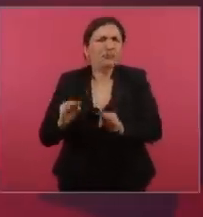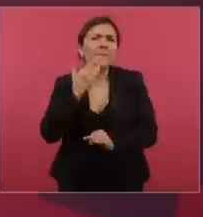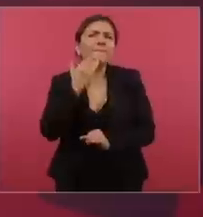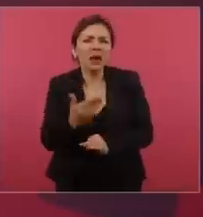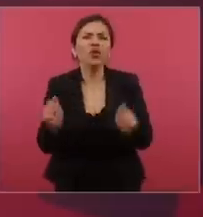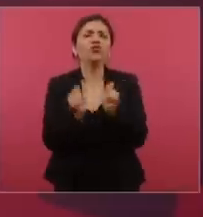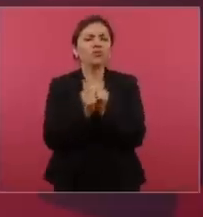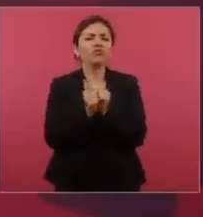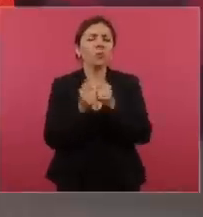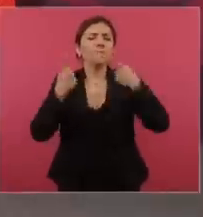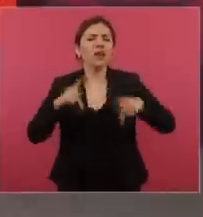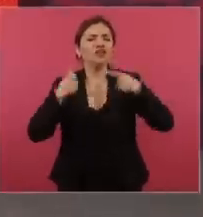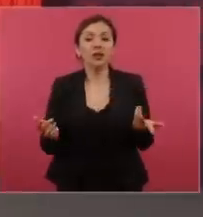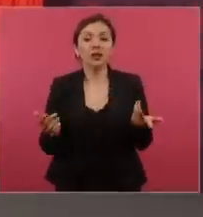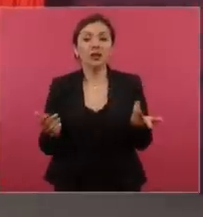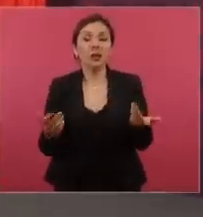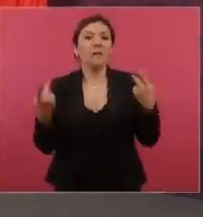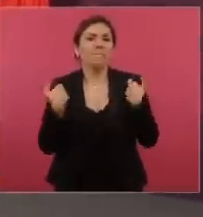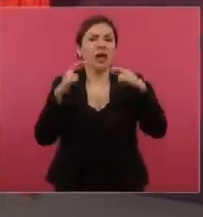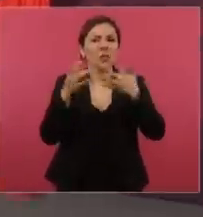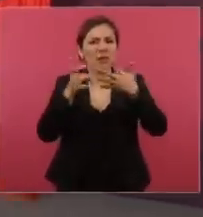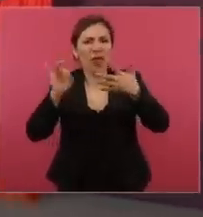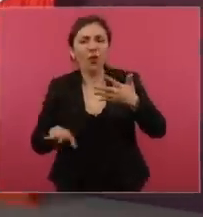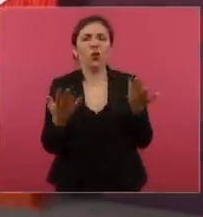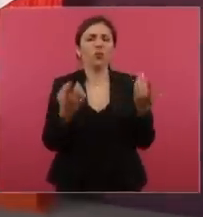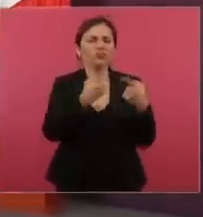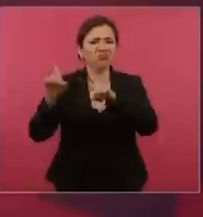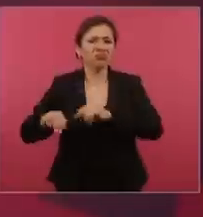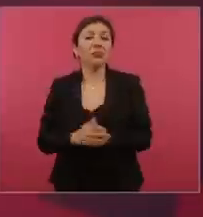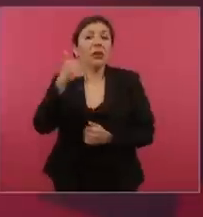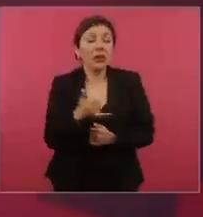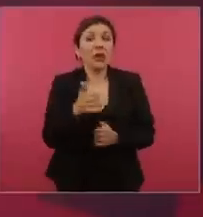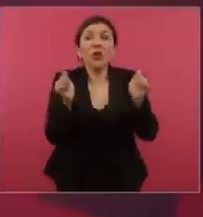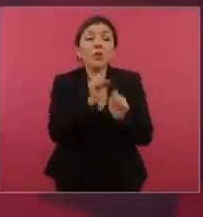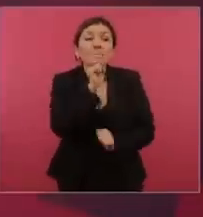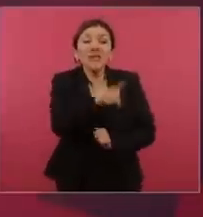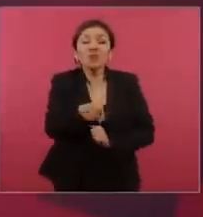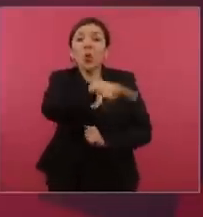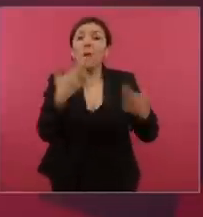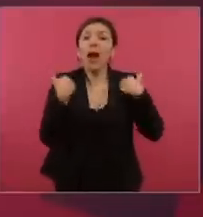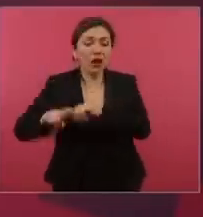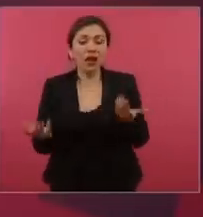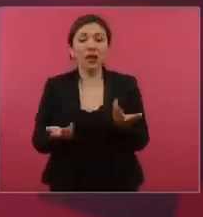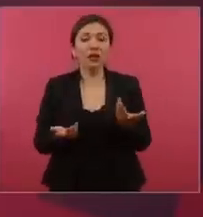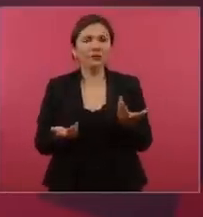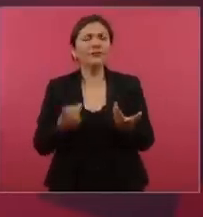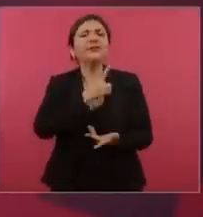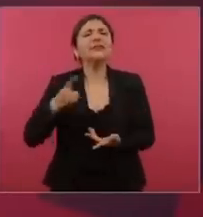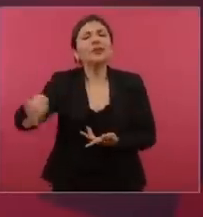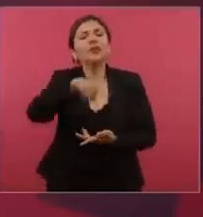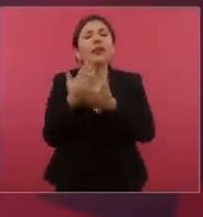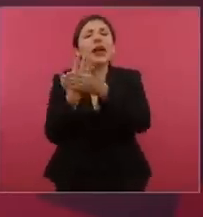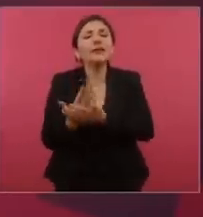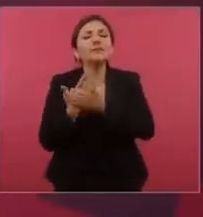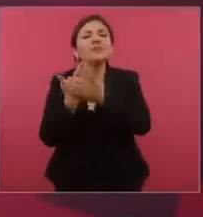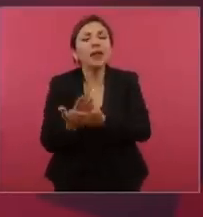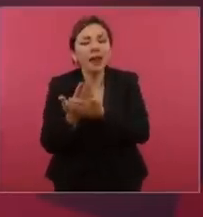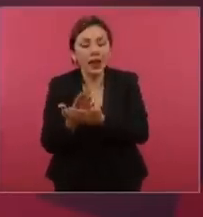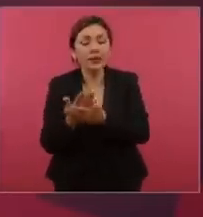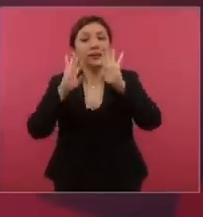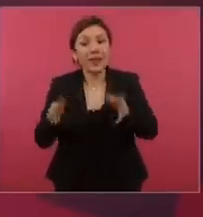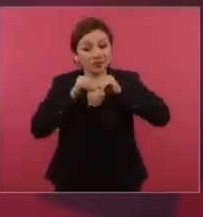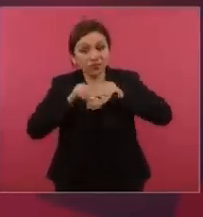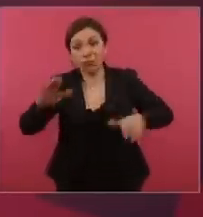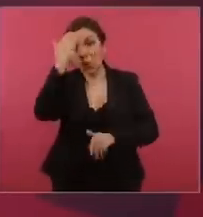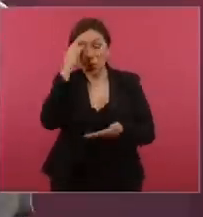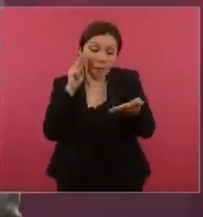por especialistas, pedagogos, pero sobre todo participaron maestras y maestros. Y hay que esperar a que se